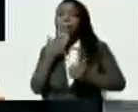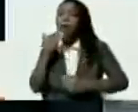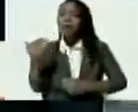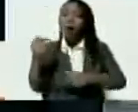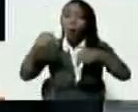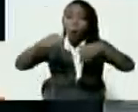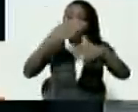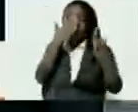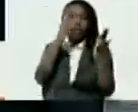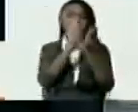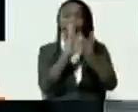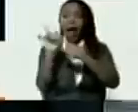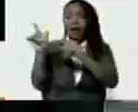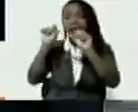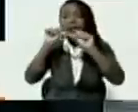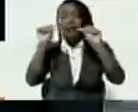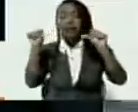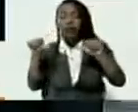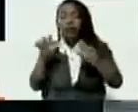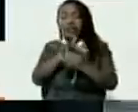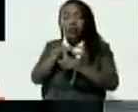hoy enfrentar esta situación